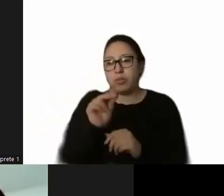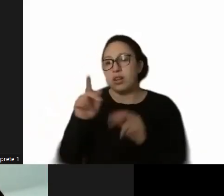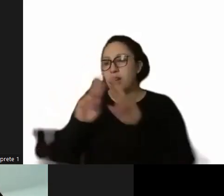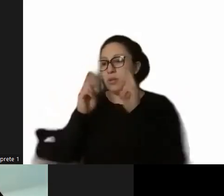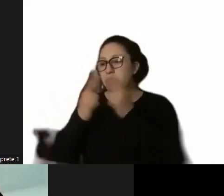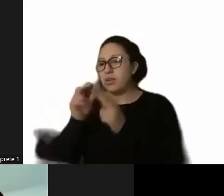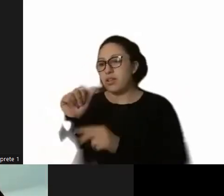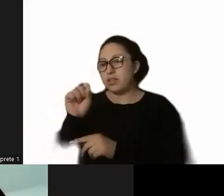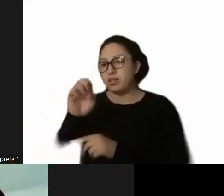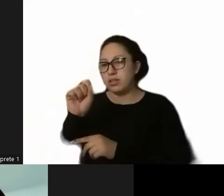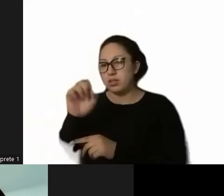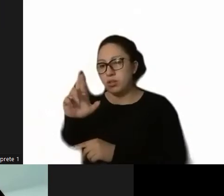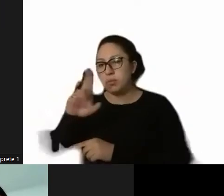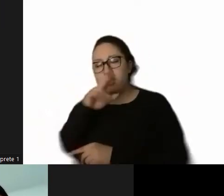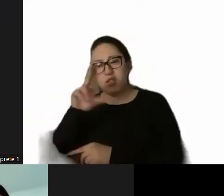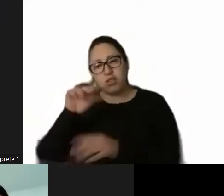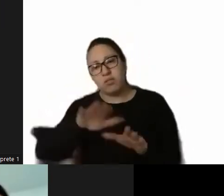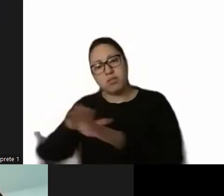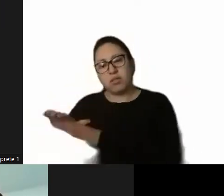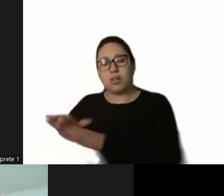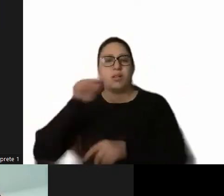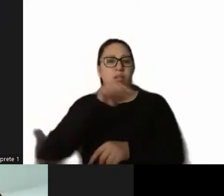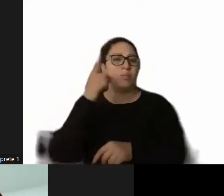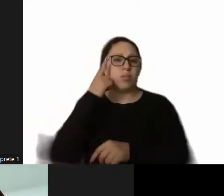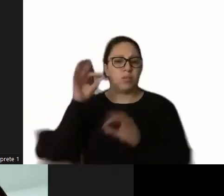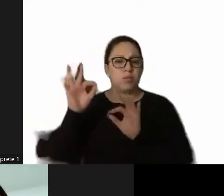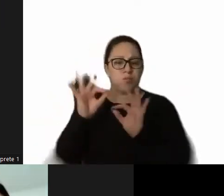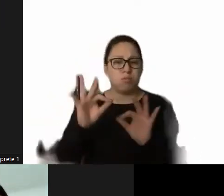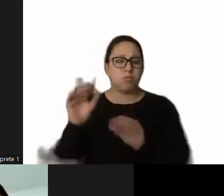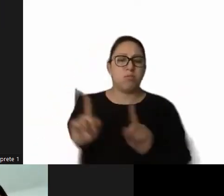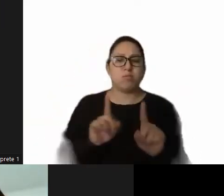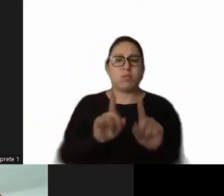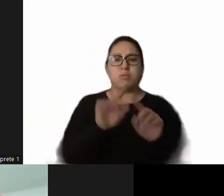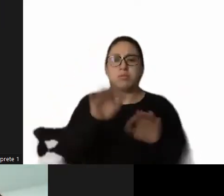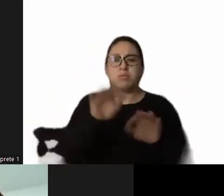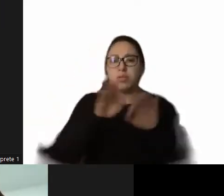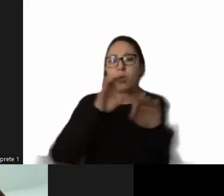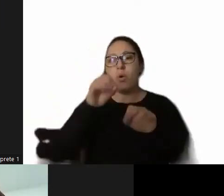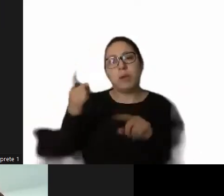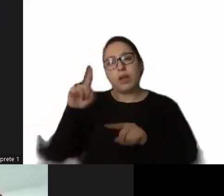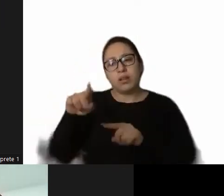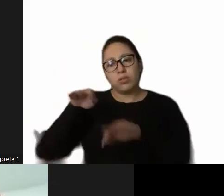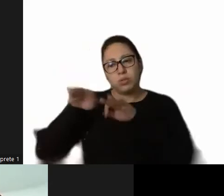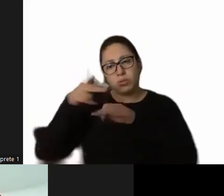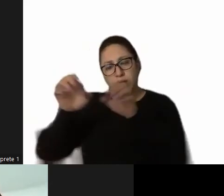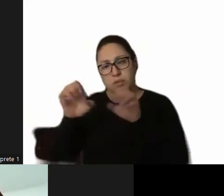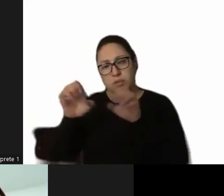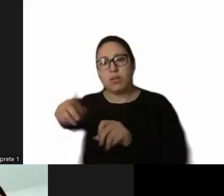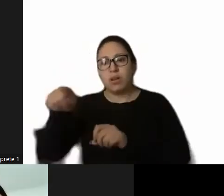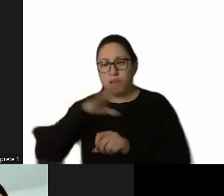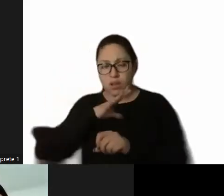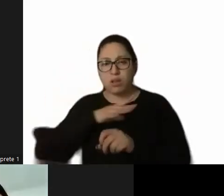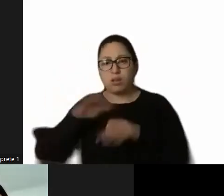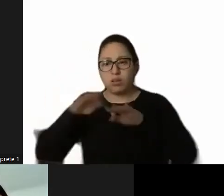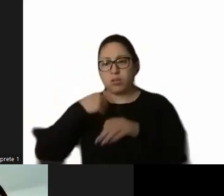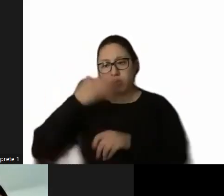vengamos aquí a exponer todo lo que quieran exponer, o pongan a trabajar a sus asesores, que son excelentes asesores porque los conozco,